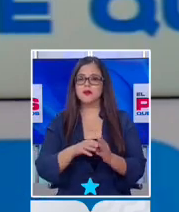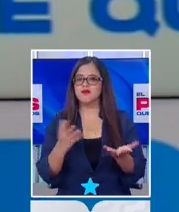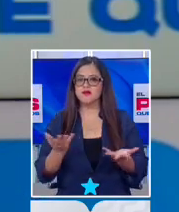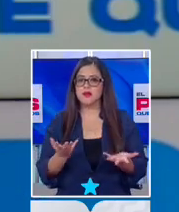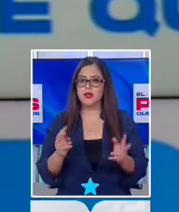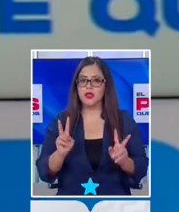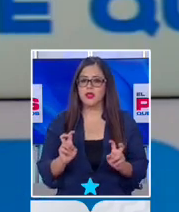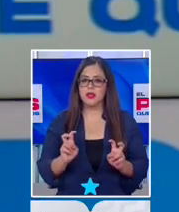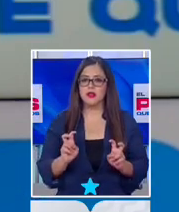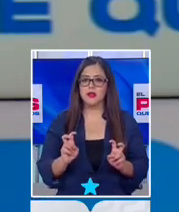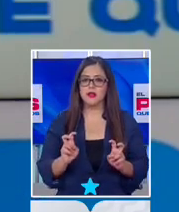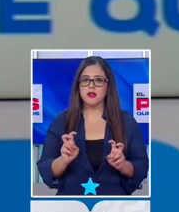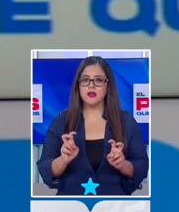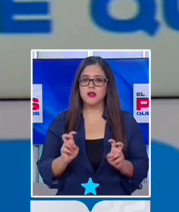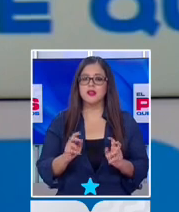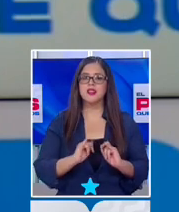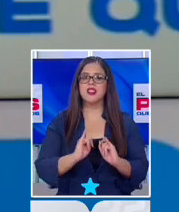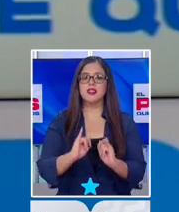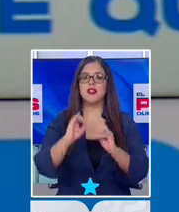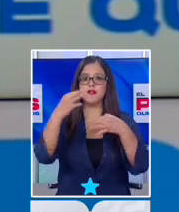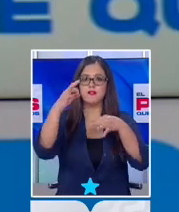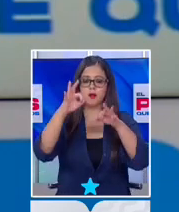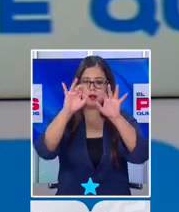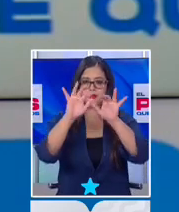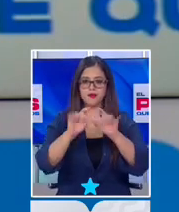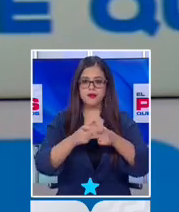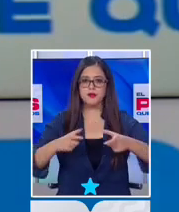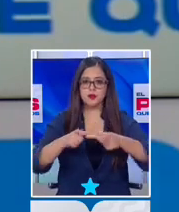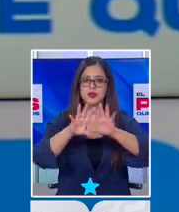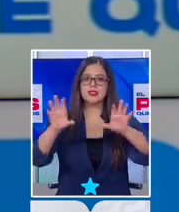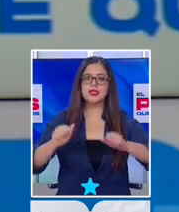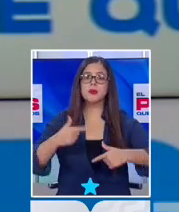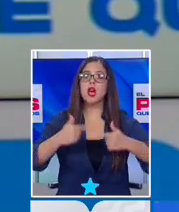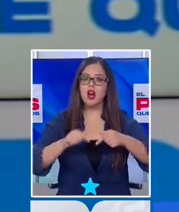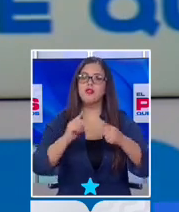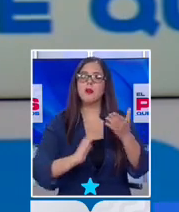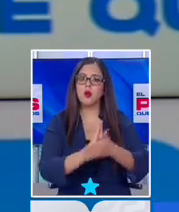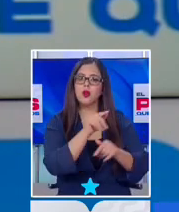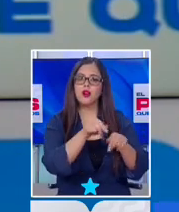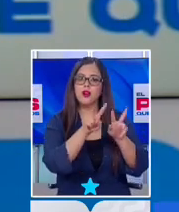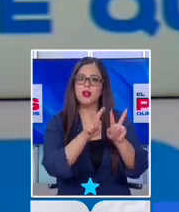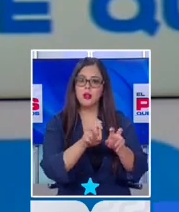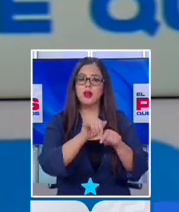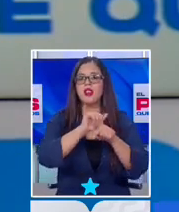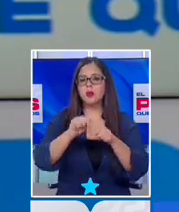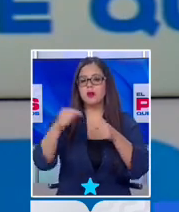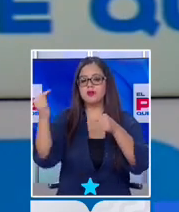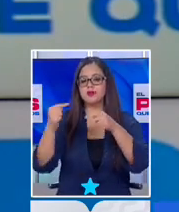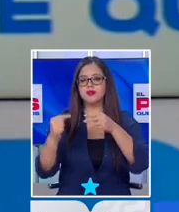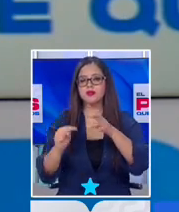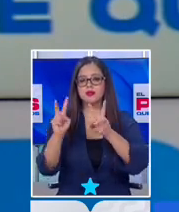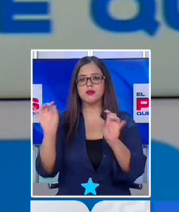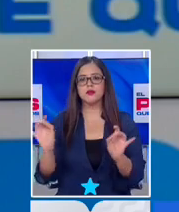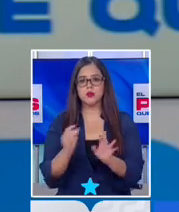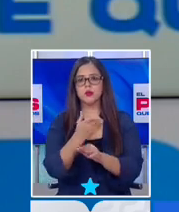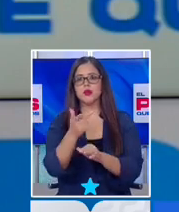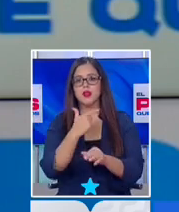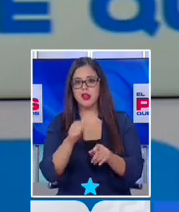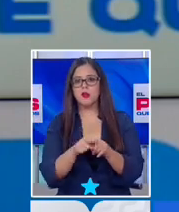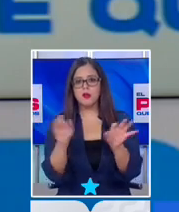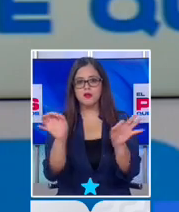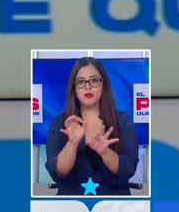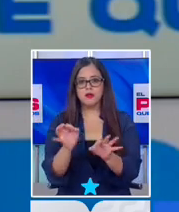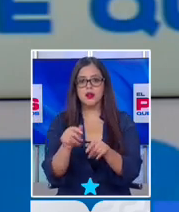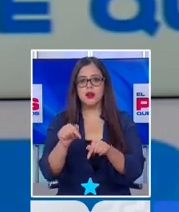tiene que ver con el informe de la comisión del sistema político vamos a comenzar con eso ya y vamos también entrando en otros temas que ustedes quieran poner aquí en la